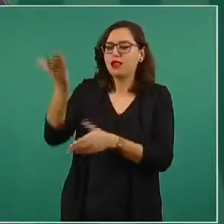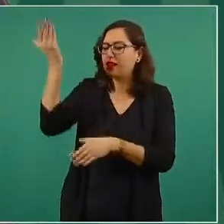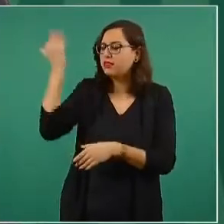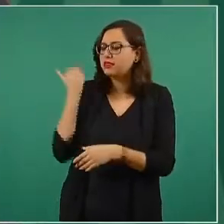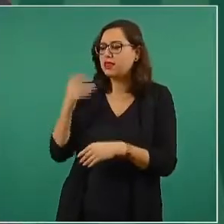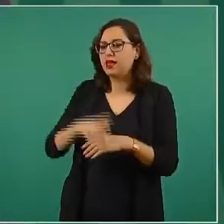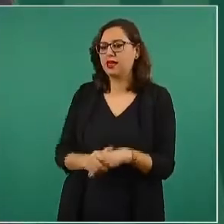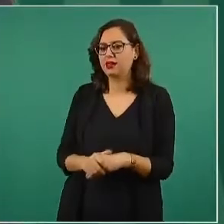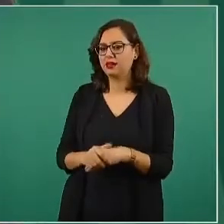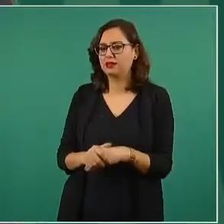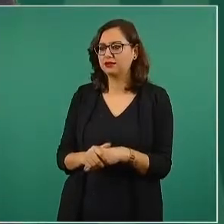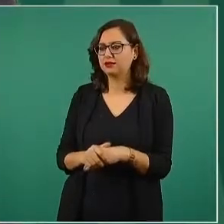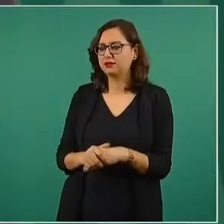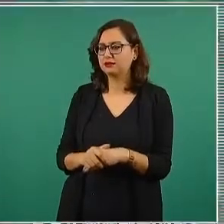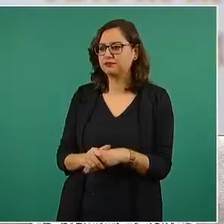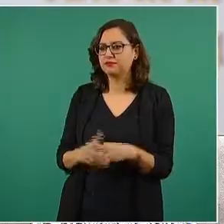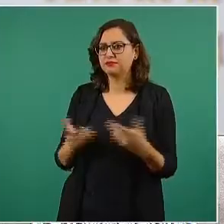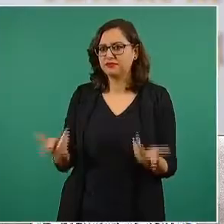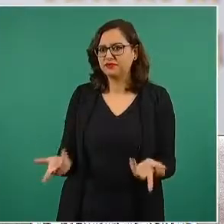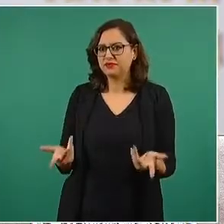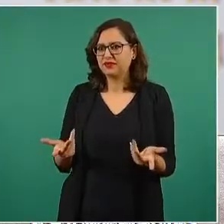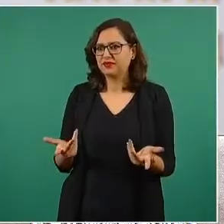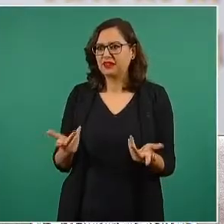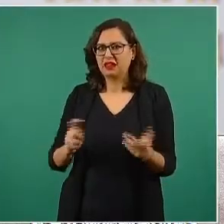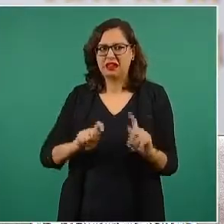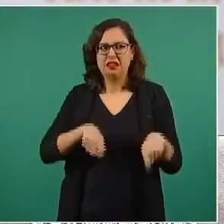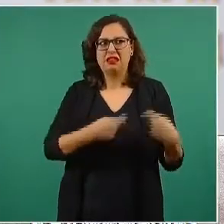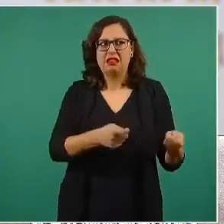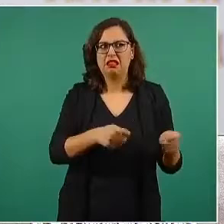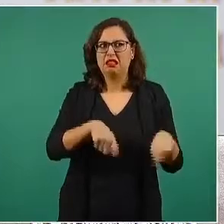puede generar desconfianzas